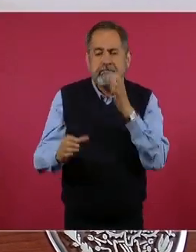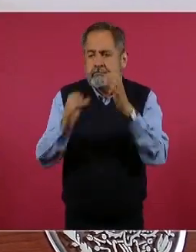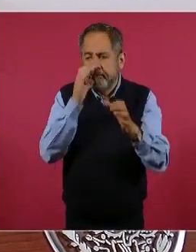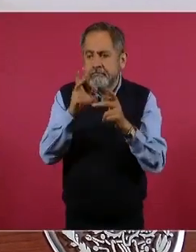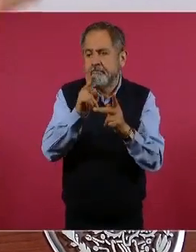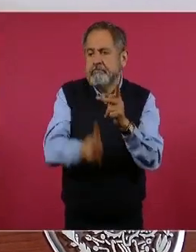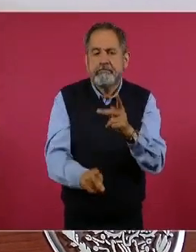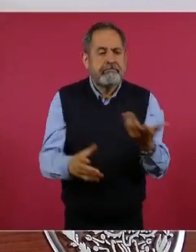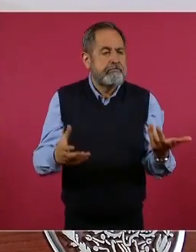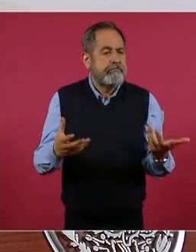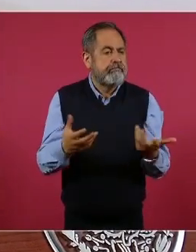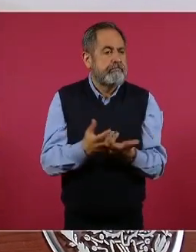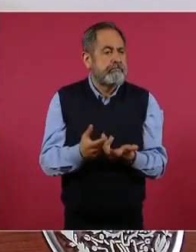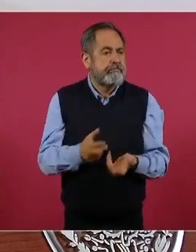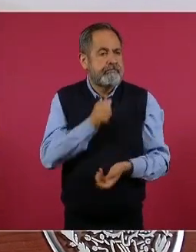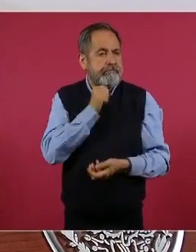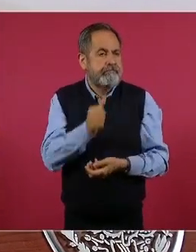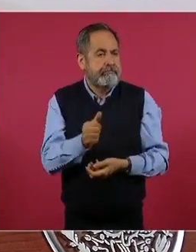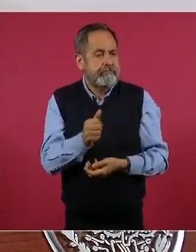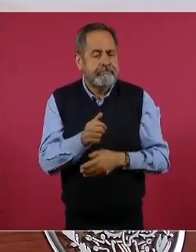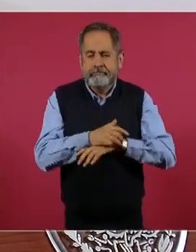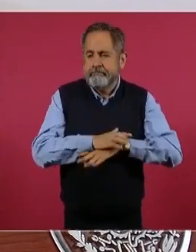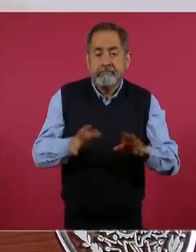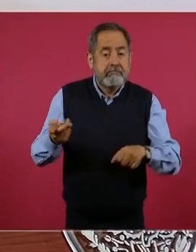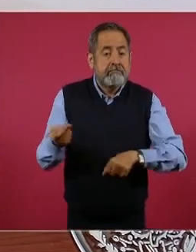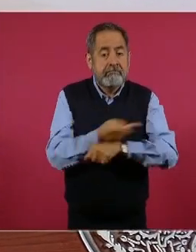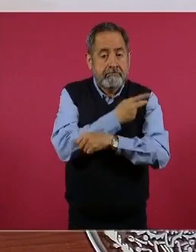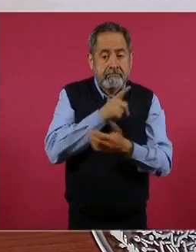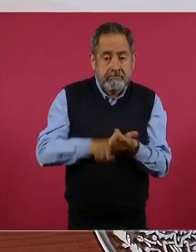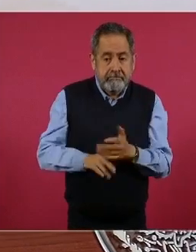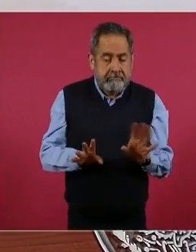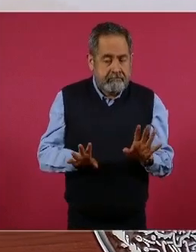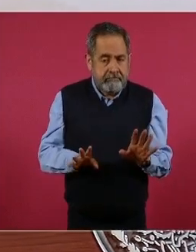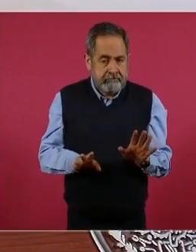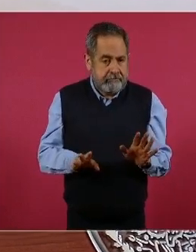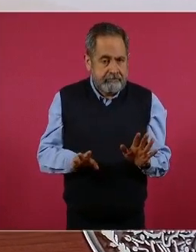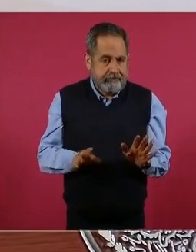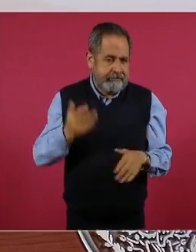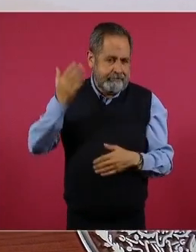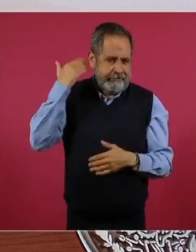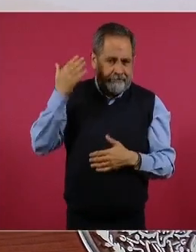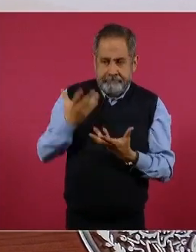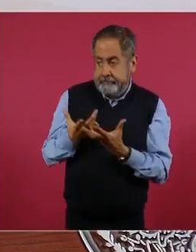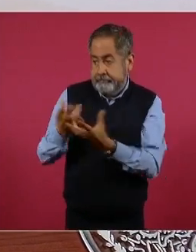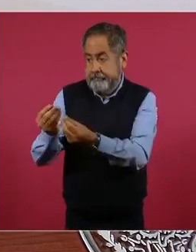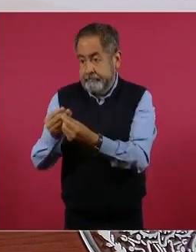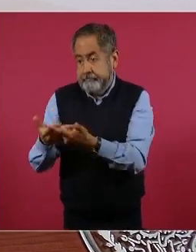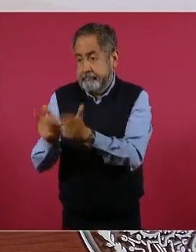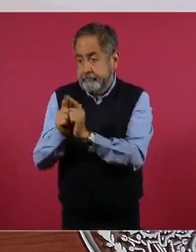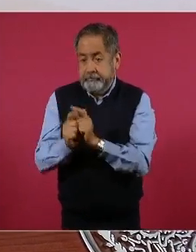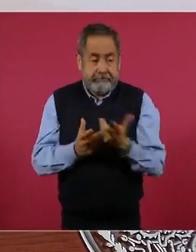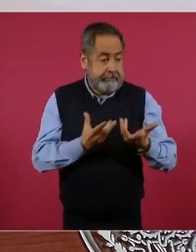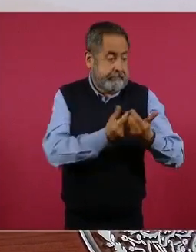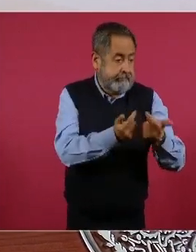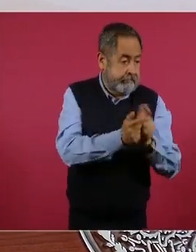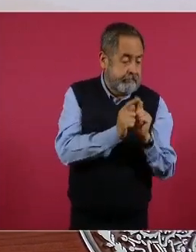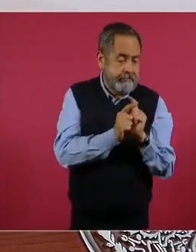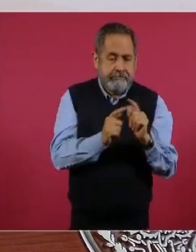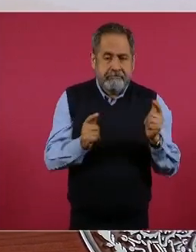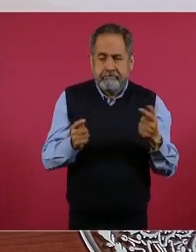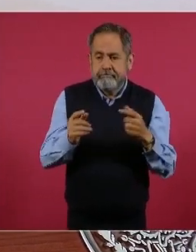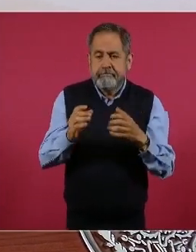a favor de un grupo y otra parte a hacer campaña a favor de otro grupo,